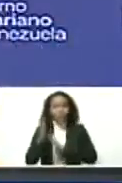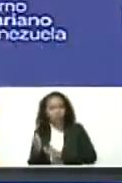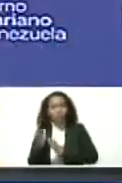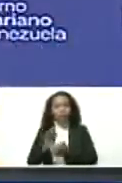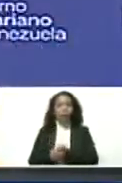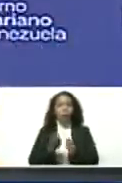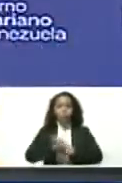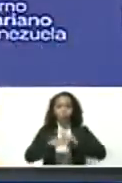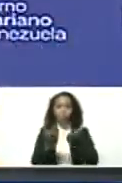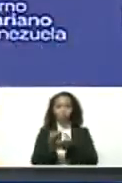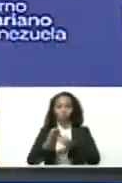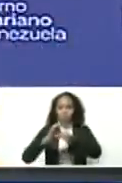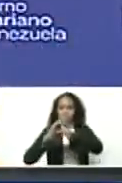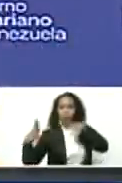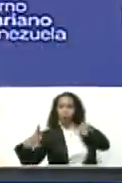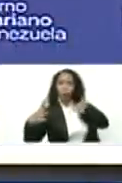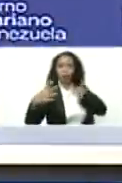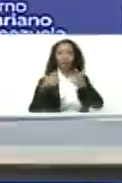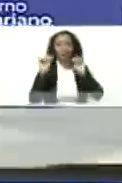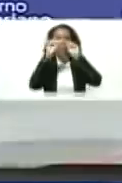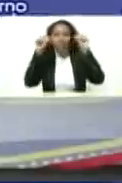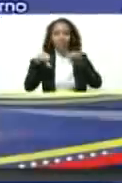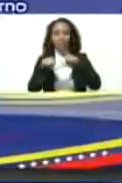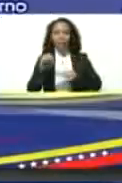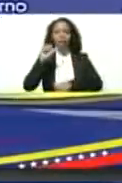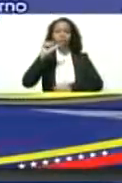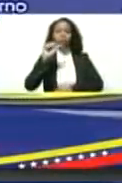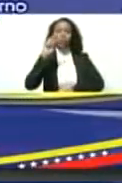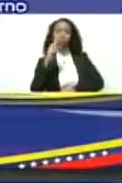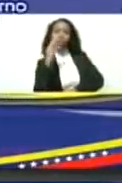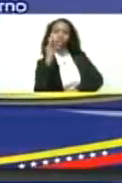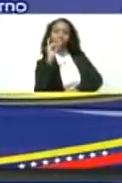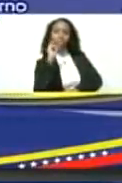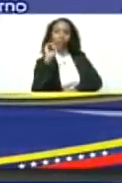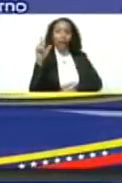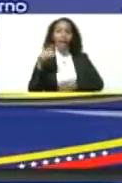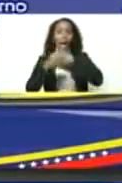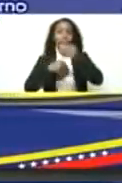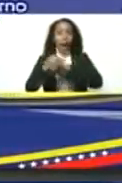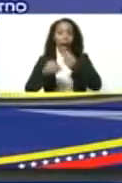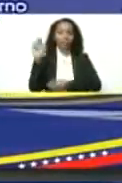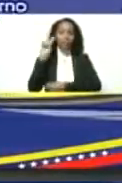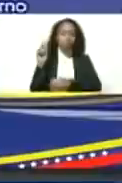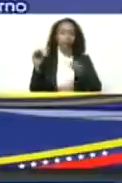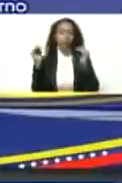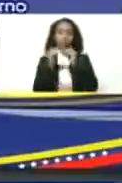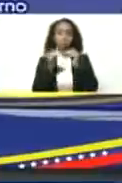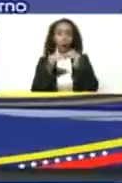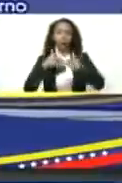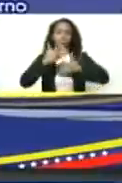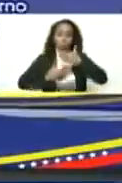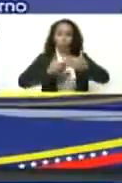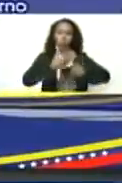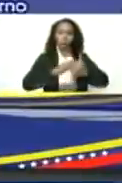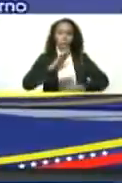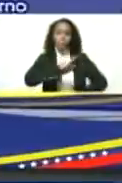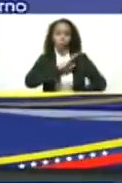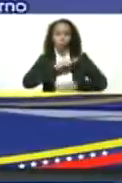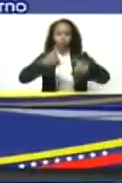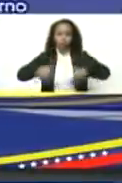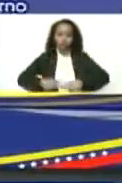mundo se liberará del sistema SWIFT y hará como Venezuela, progresar con esfuerzo propio,